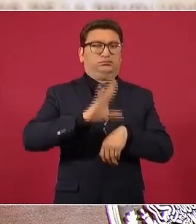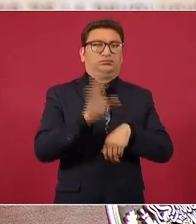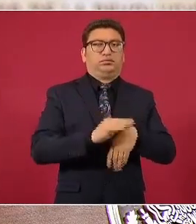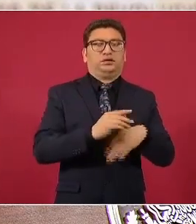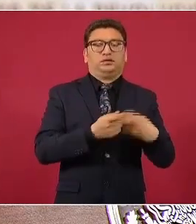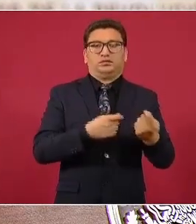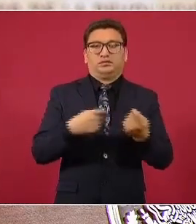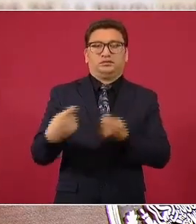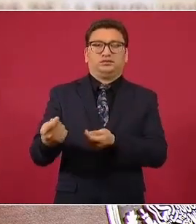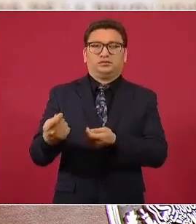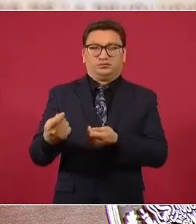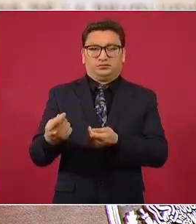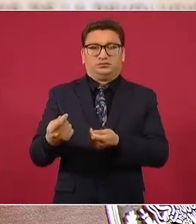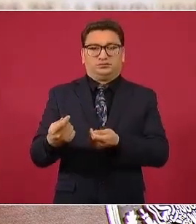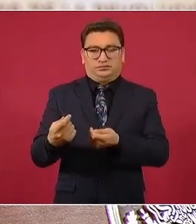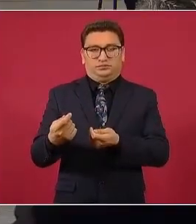de